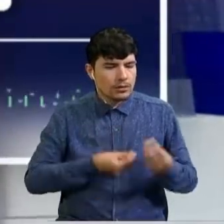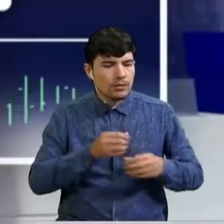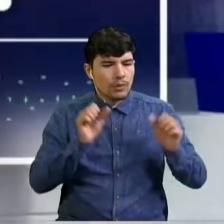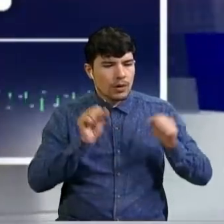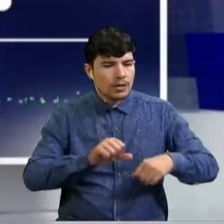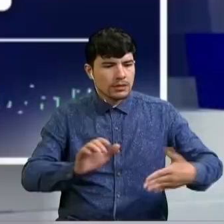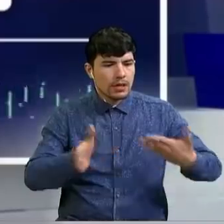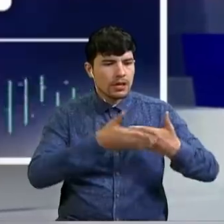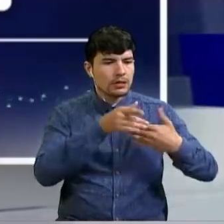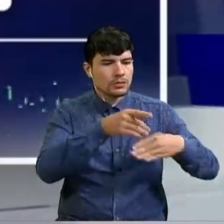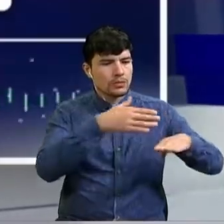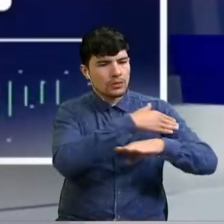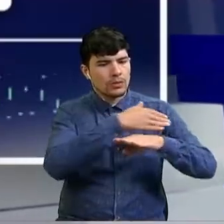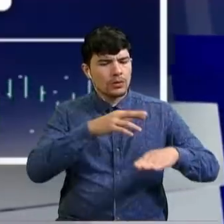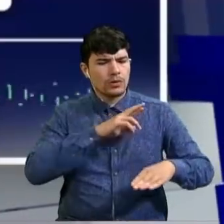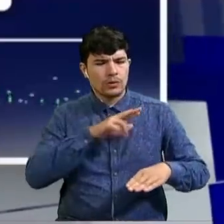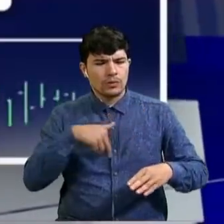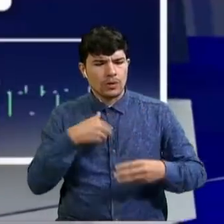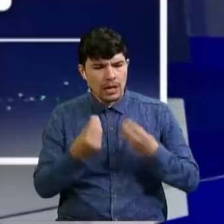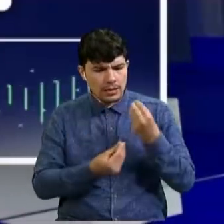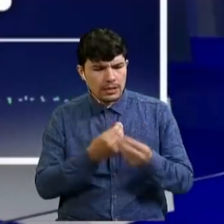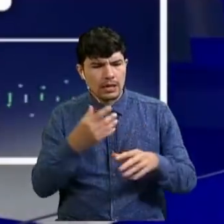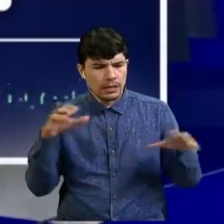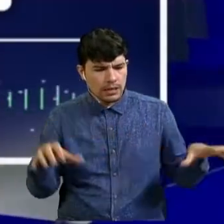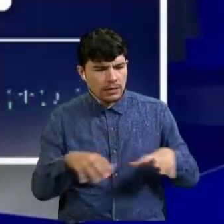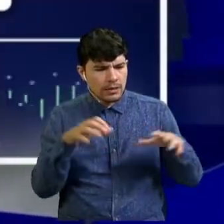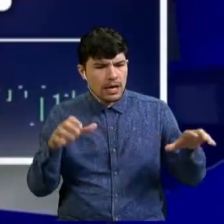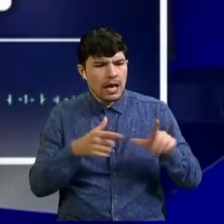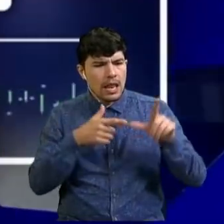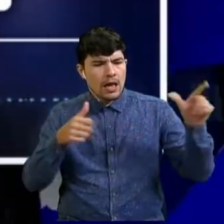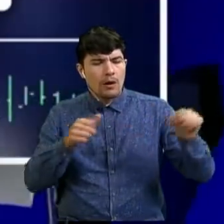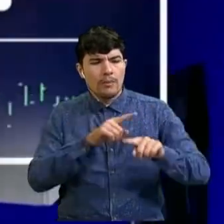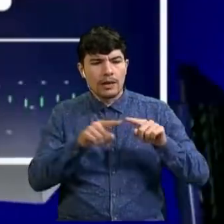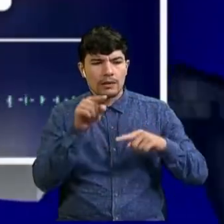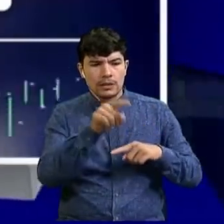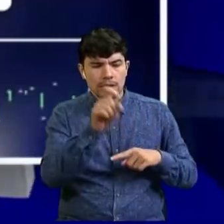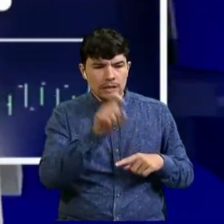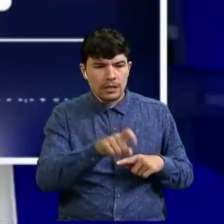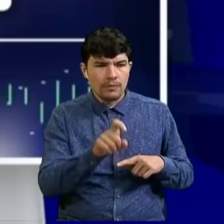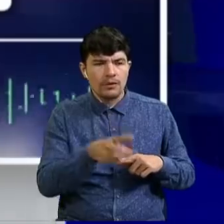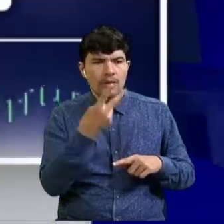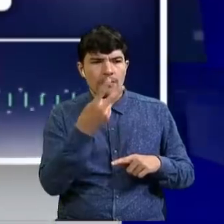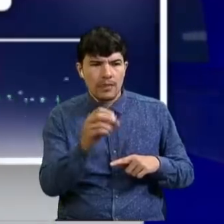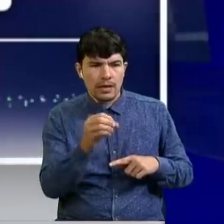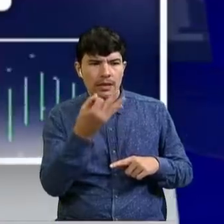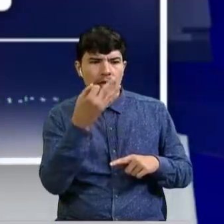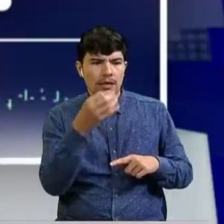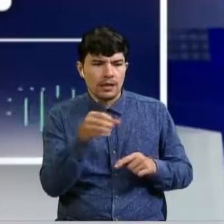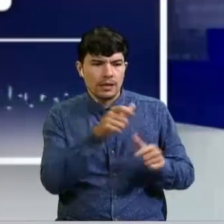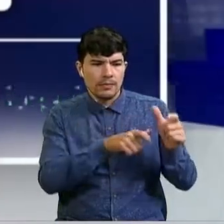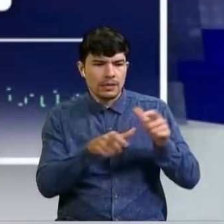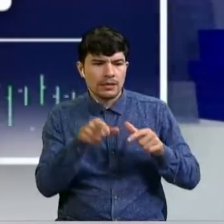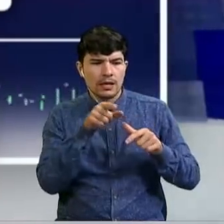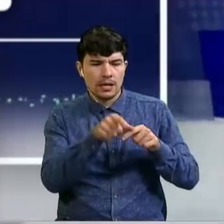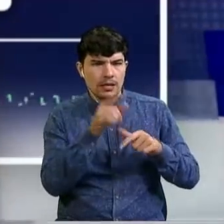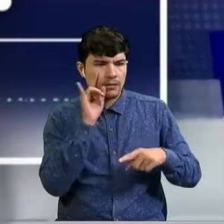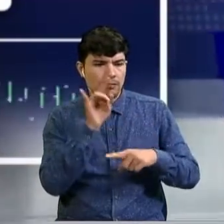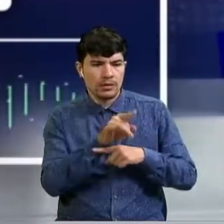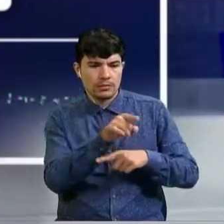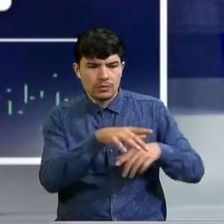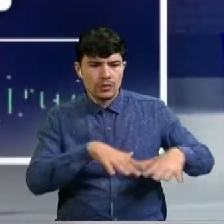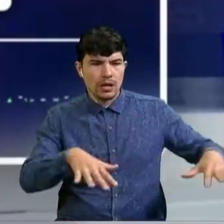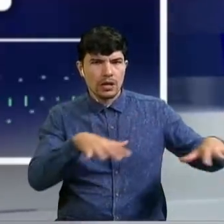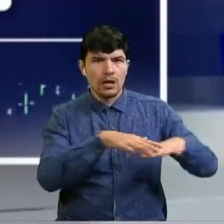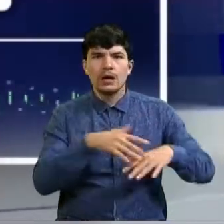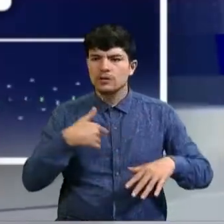Necesitamos, sí, tener actividades lejos, pero necesitamos ahí tener unas 20 o 30 personas ahí tropeleras. Aquí ya